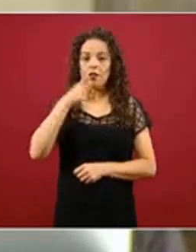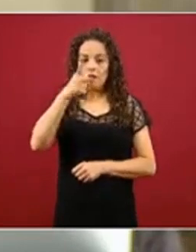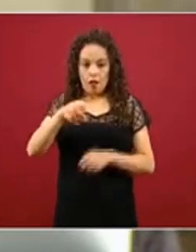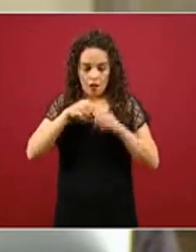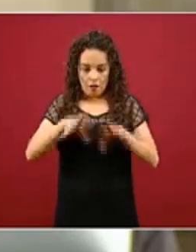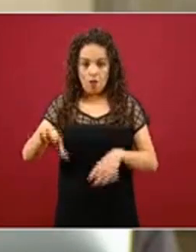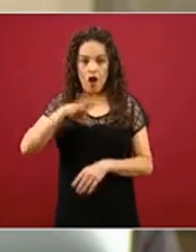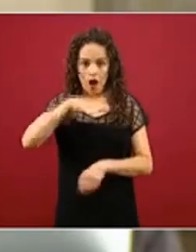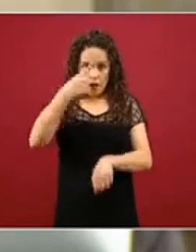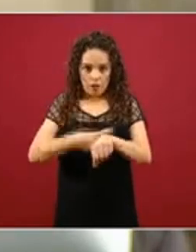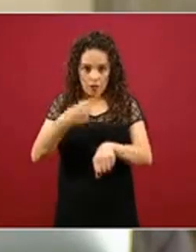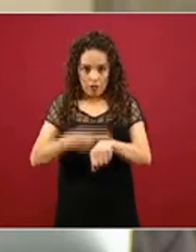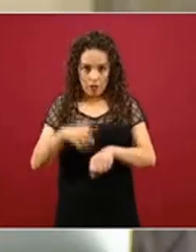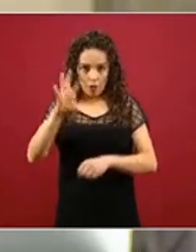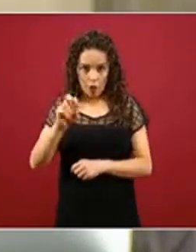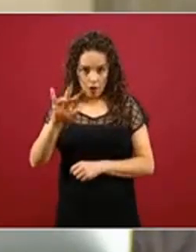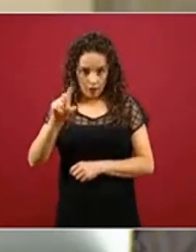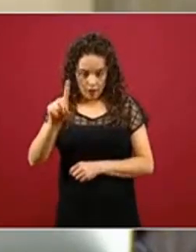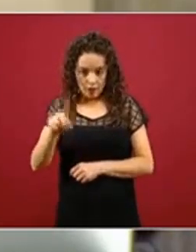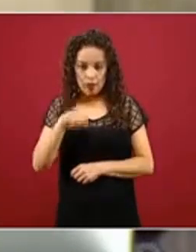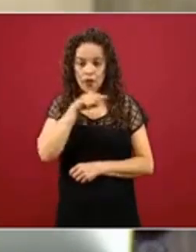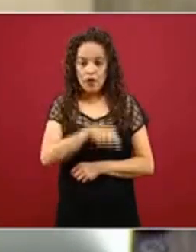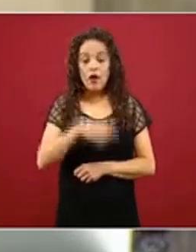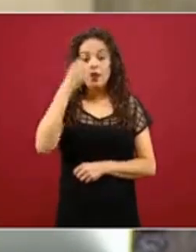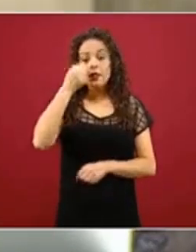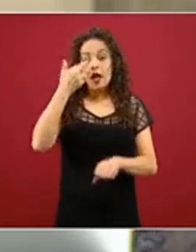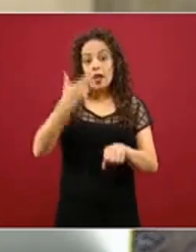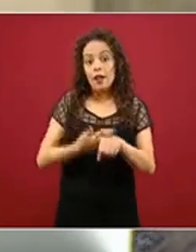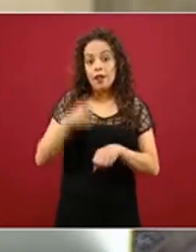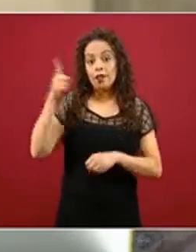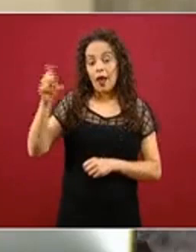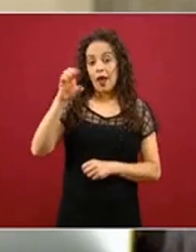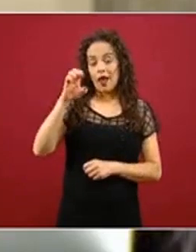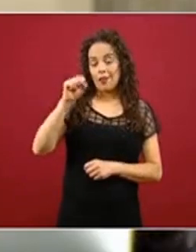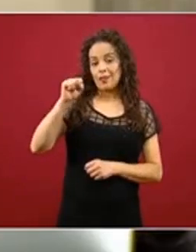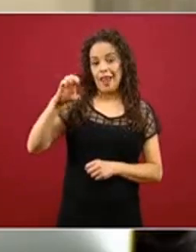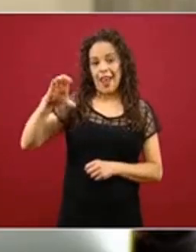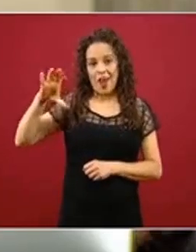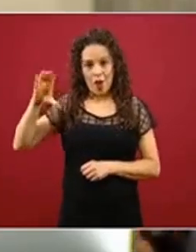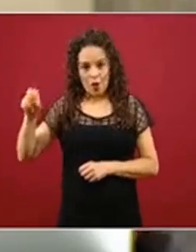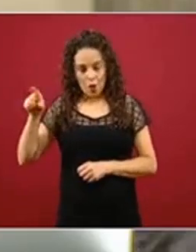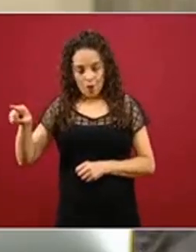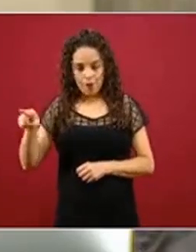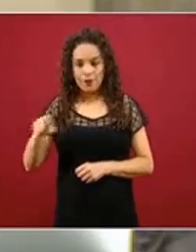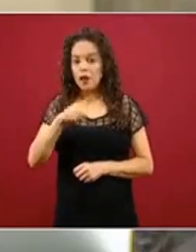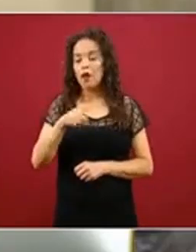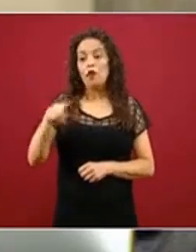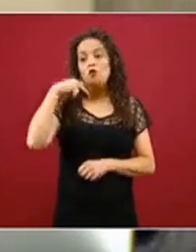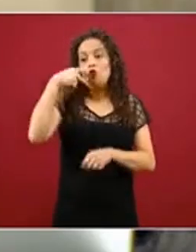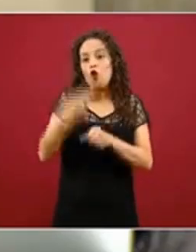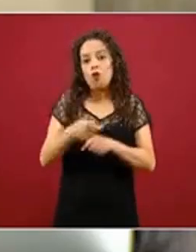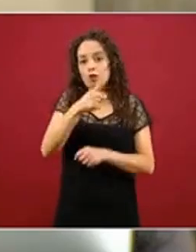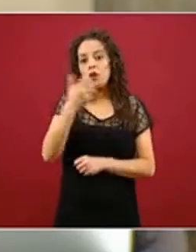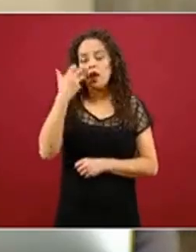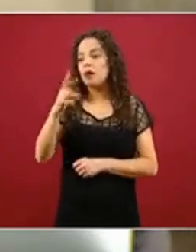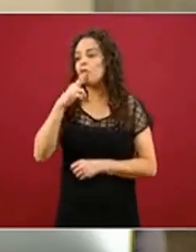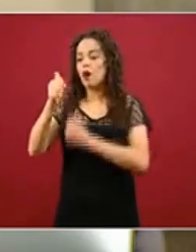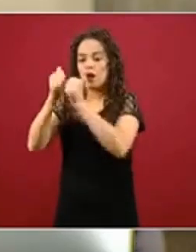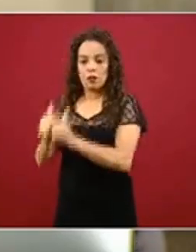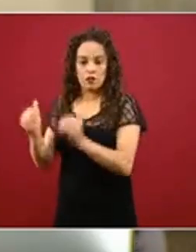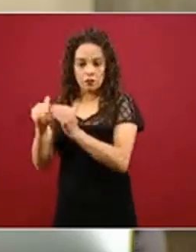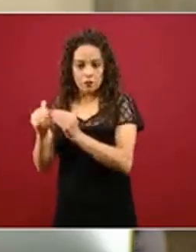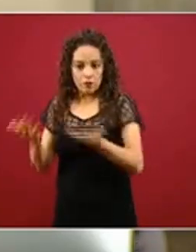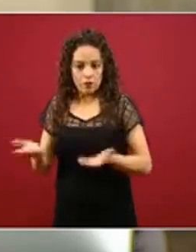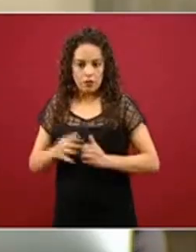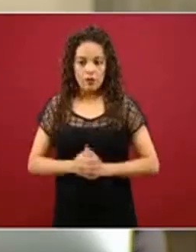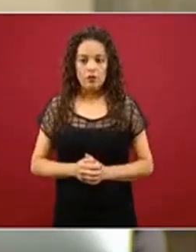de Economía decidió confinarse de manera voluntaria. Hace bien. ¿Tienen ustedes algún reporte de cuántos funcionarios han estado ahorita, decidieron